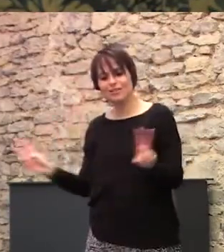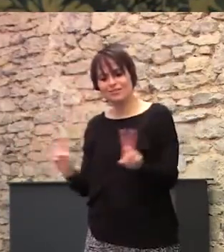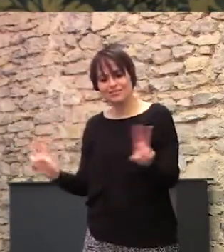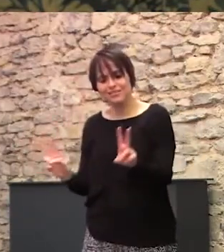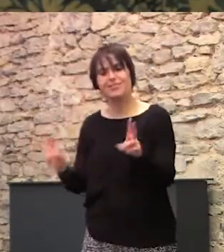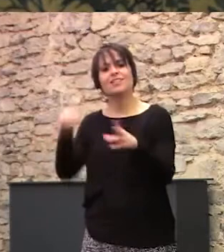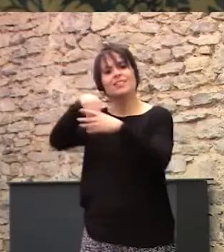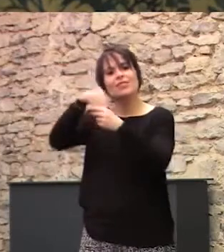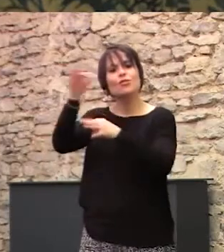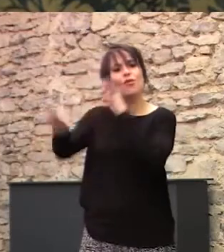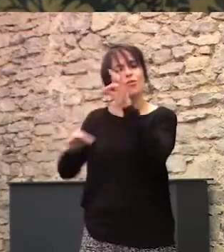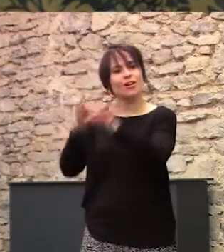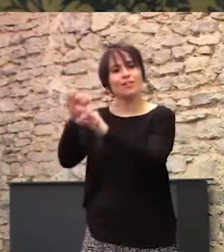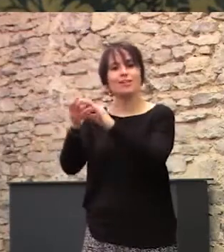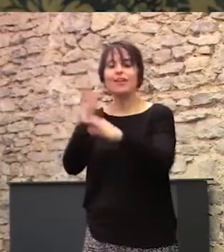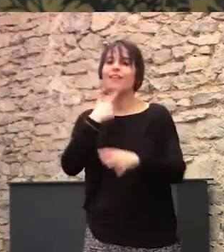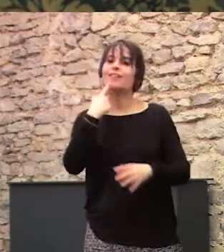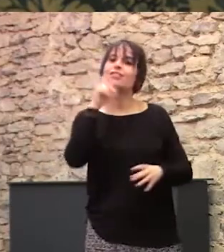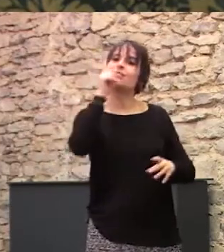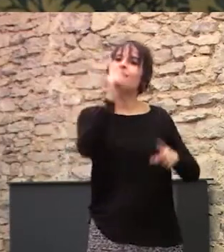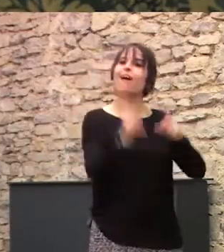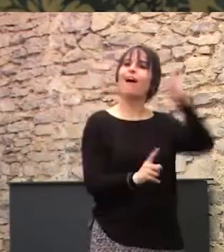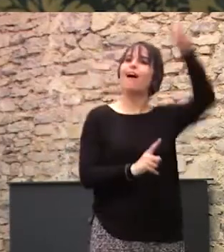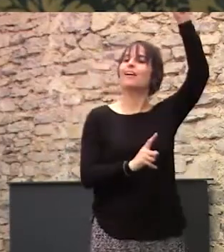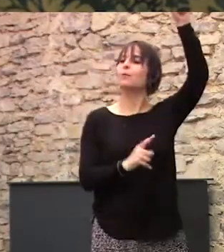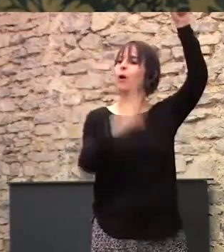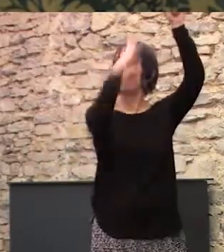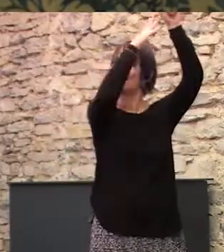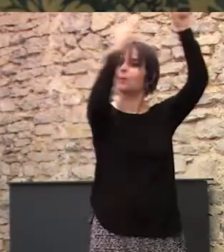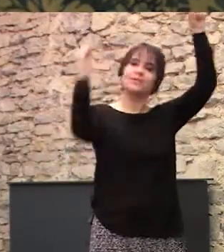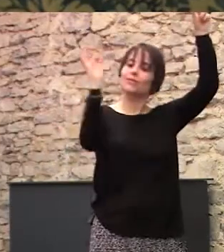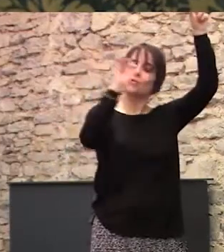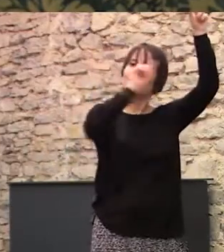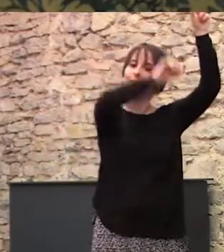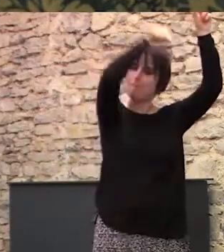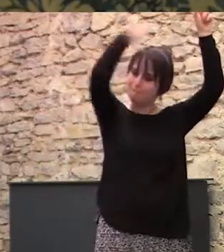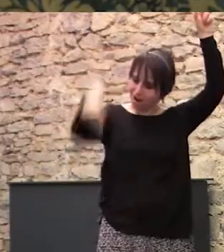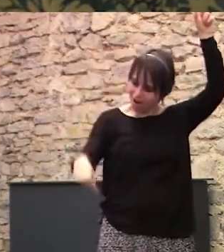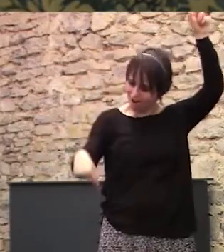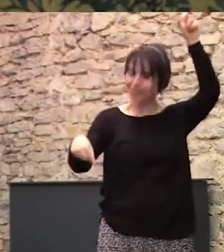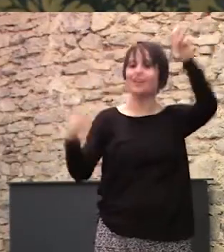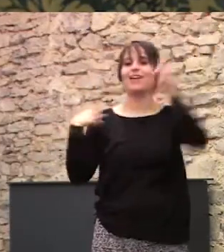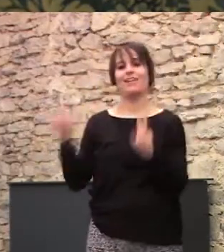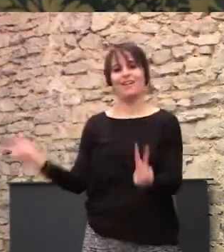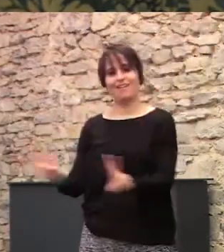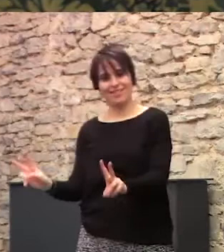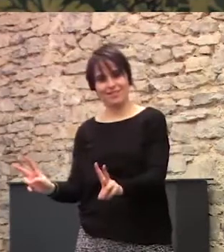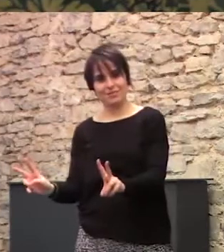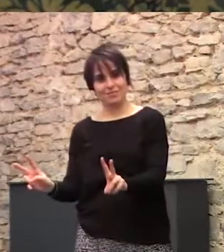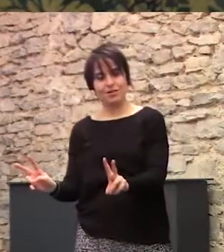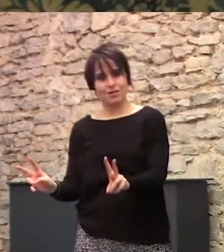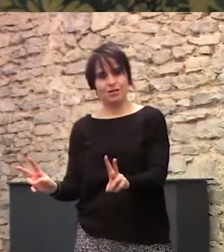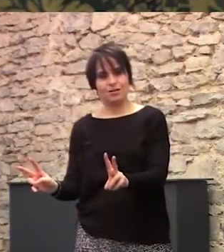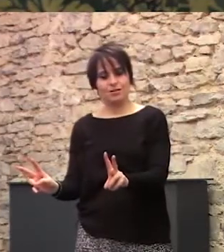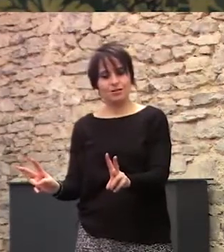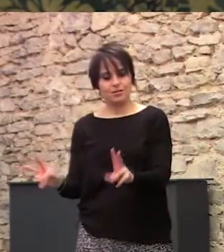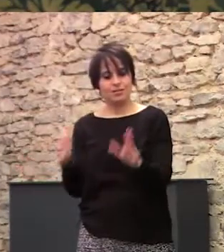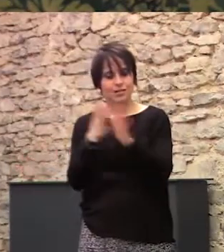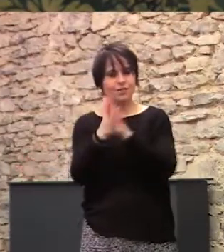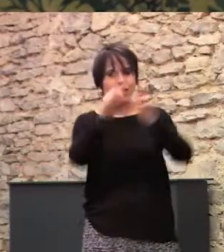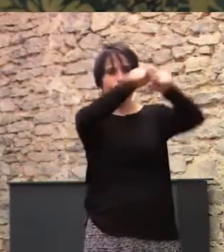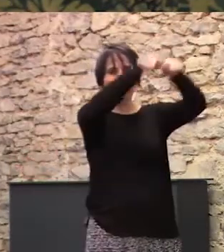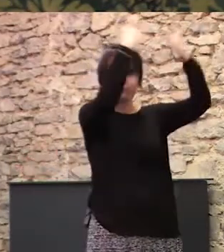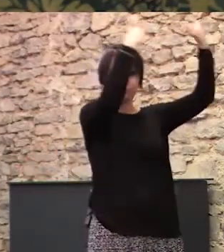organizaciones y que no se queden ahí en las torres de marfiles de las universidades. Y eso también requiere desafiar los cánones académicos,